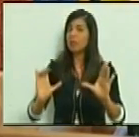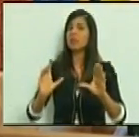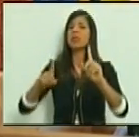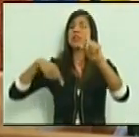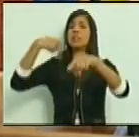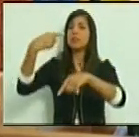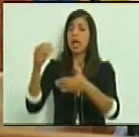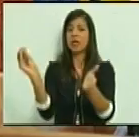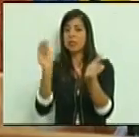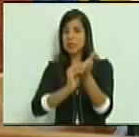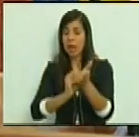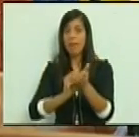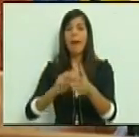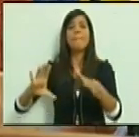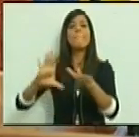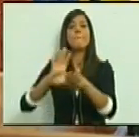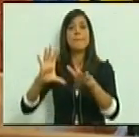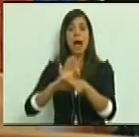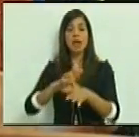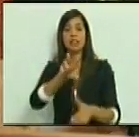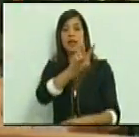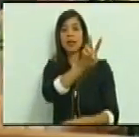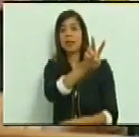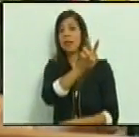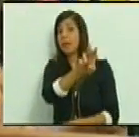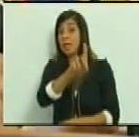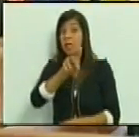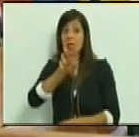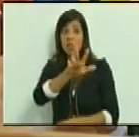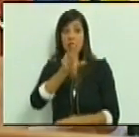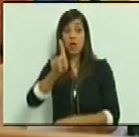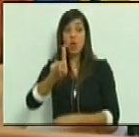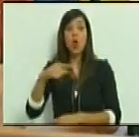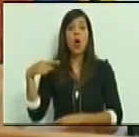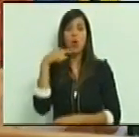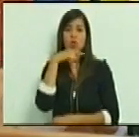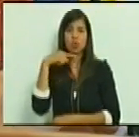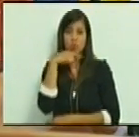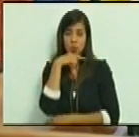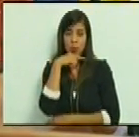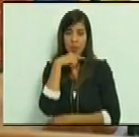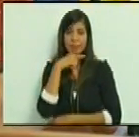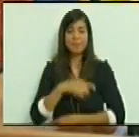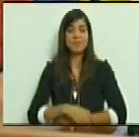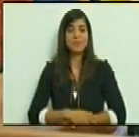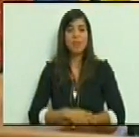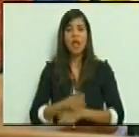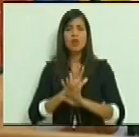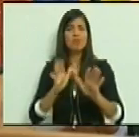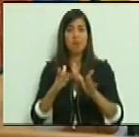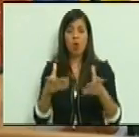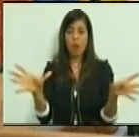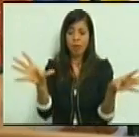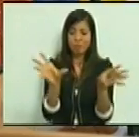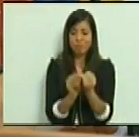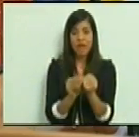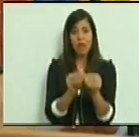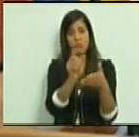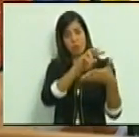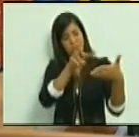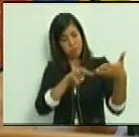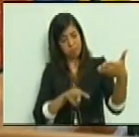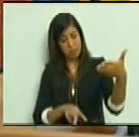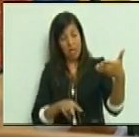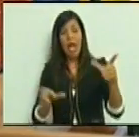sesión ordinaria para el día martes 31 de octubre. Por ser esta acta un registro sucinto de lo acontecido en el hemiciclo protocolar